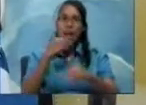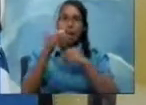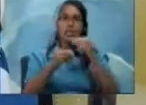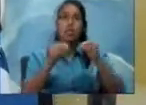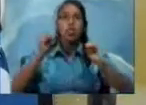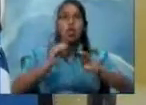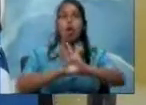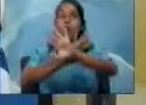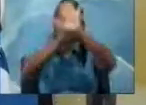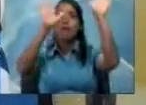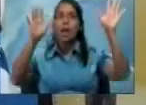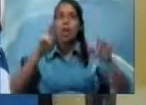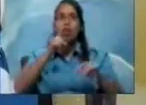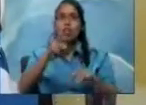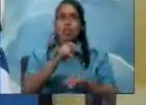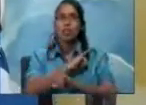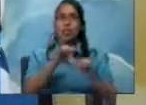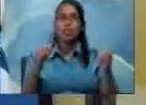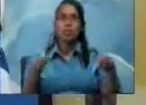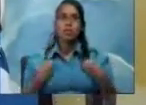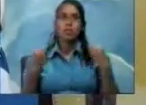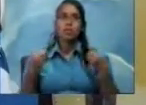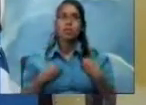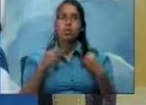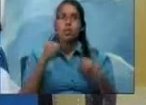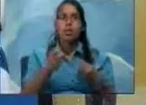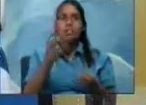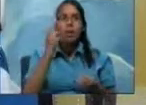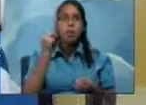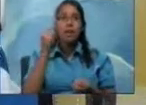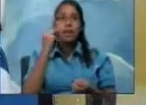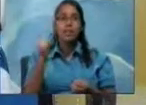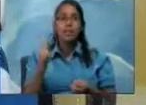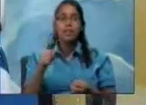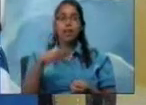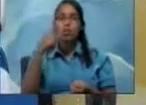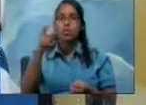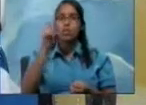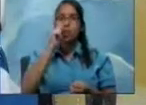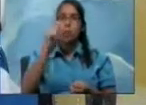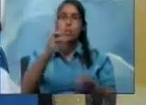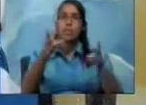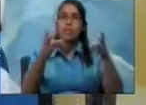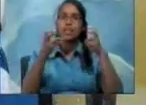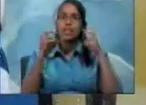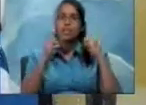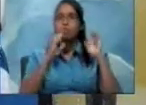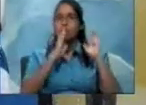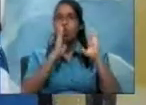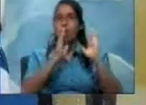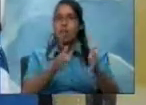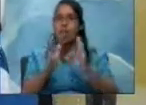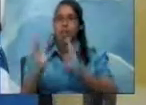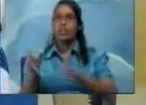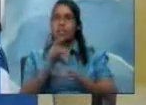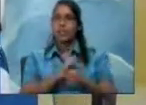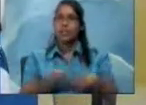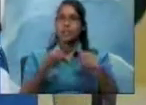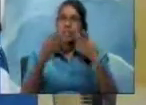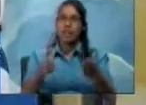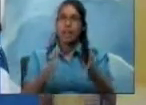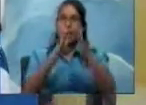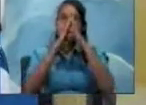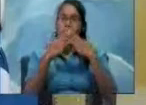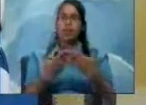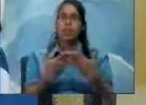milagros ellos ya habían vivido esa experiencia Cuando Pedro Recibió la orden de que echara la palabra habían